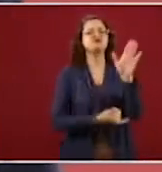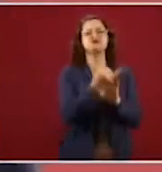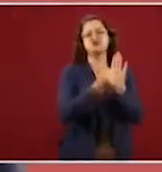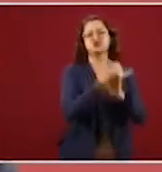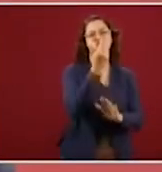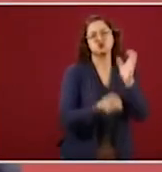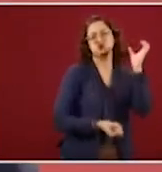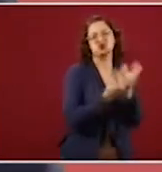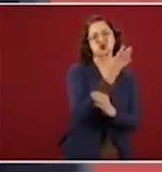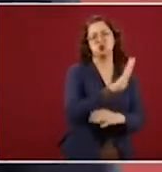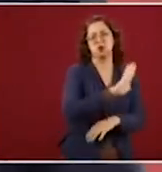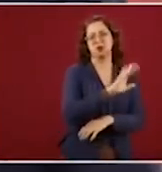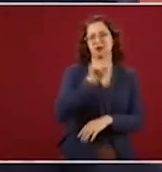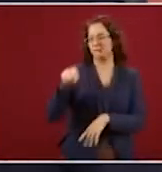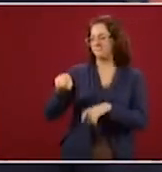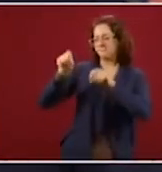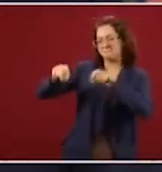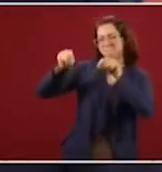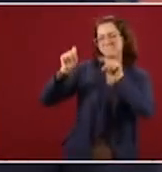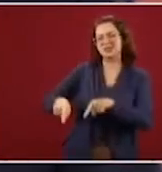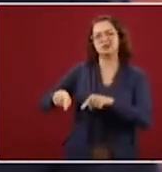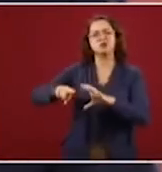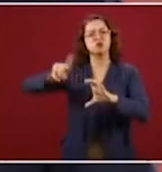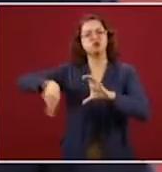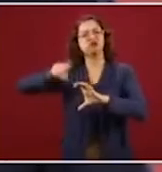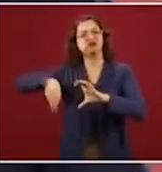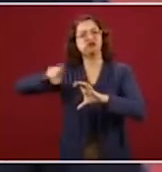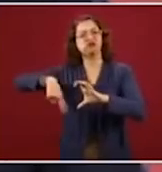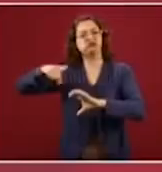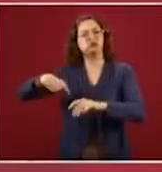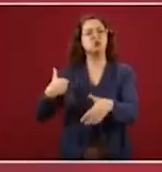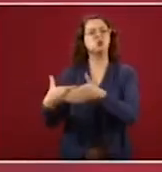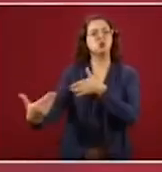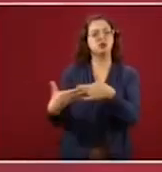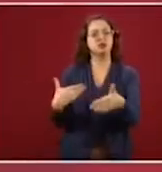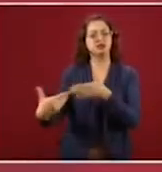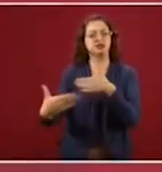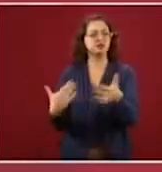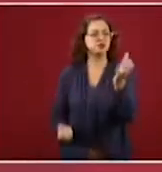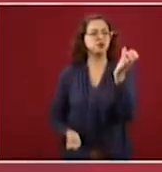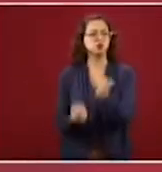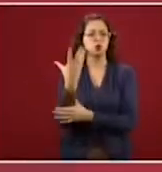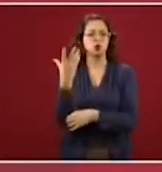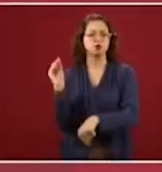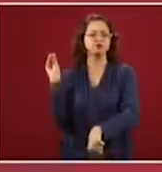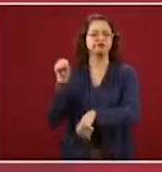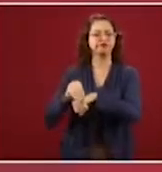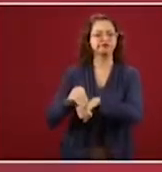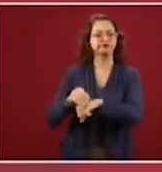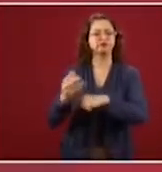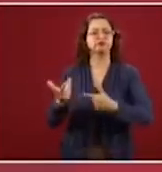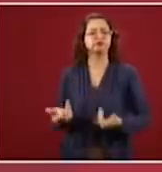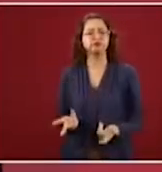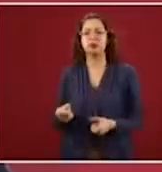de energía con turbinas modernas, nuevas,